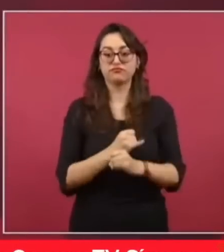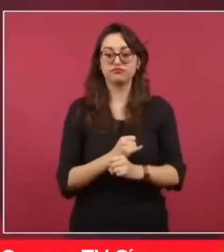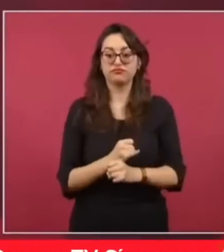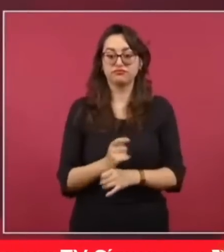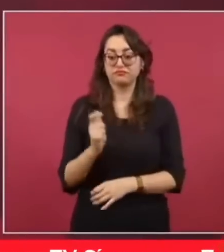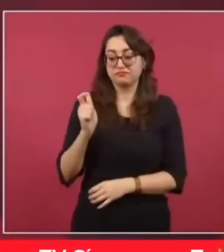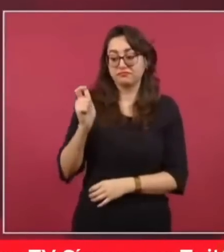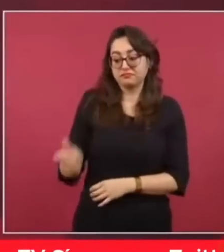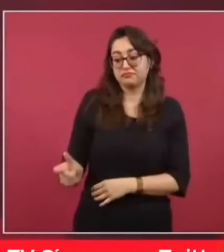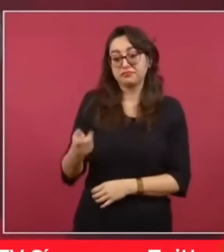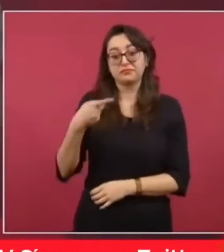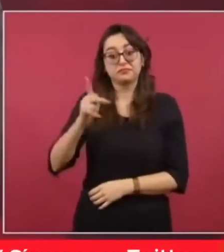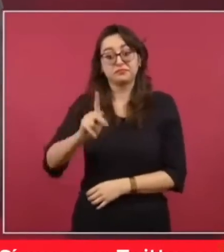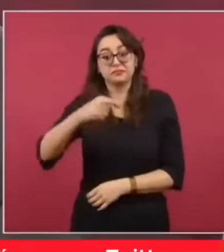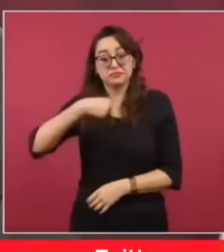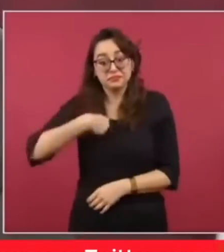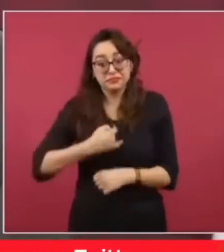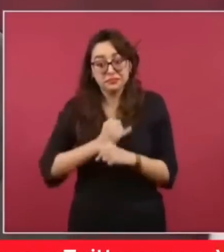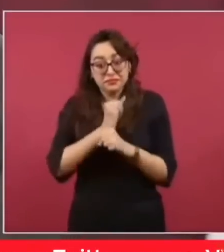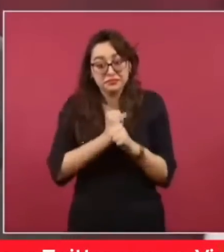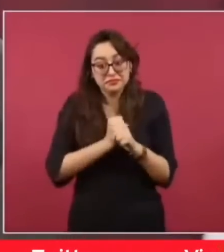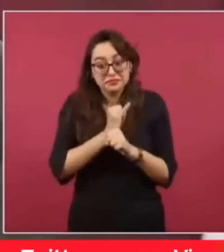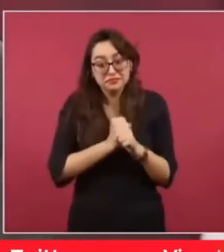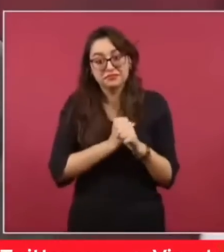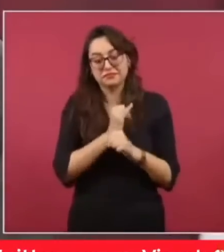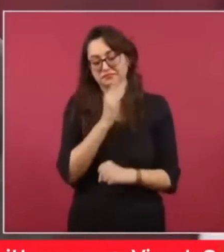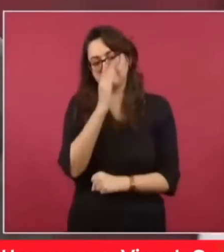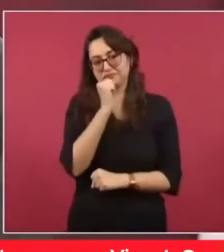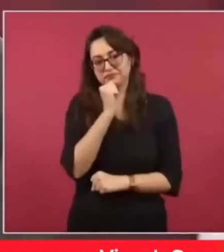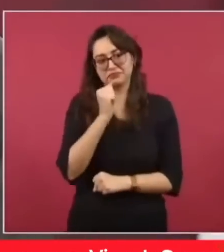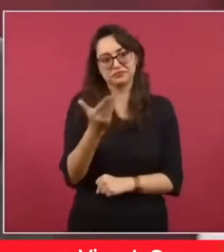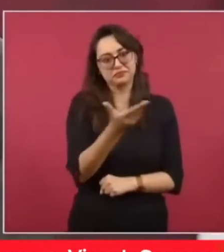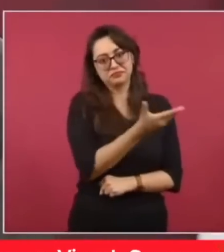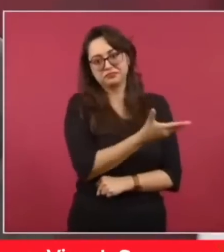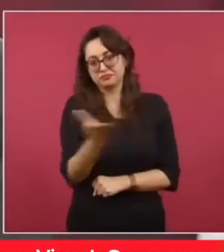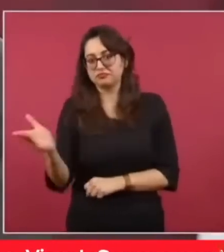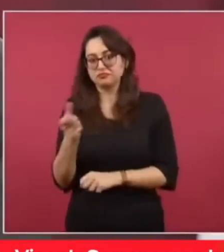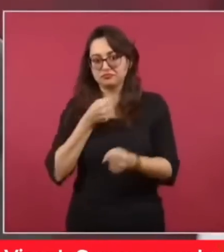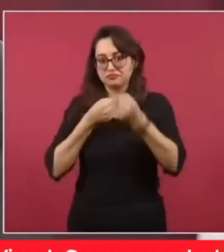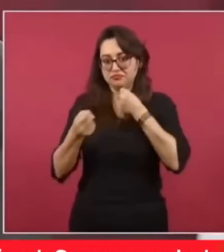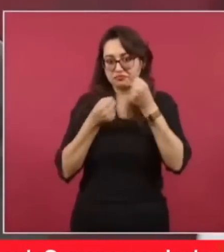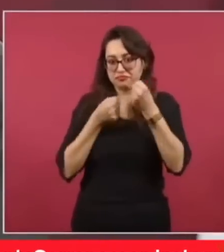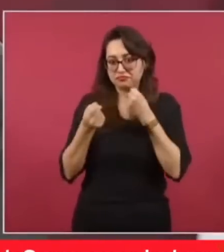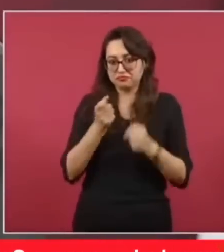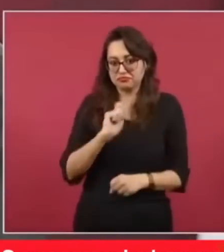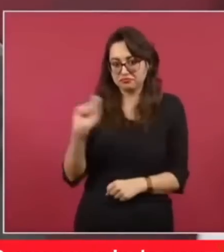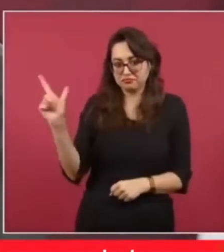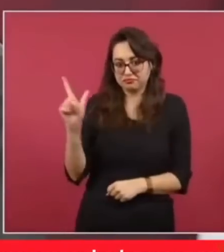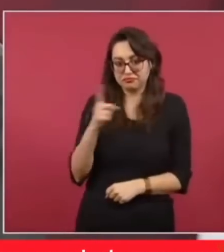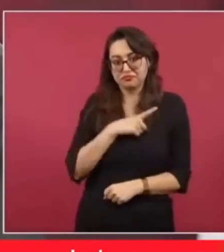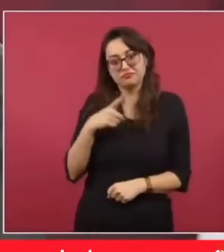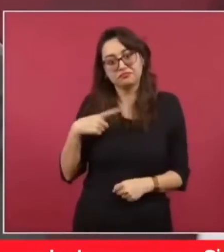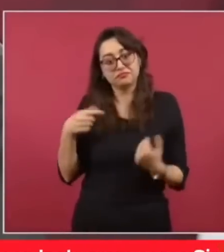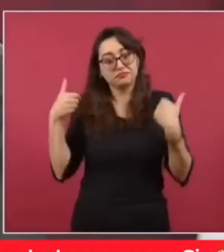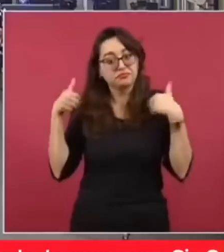Pero yo no puedo hacer toda la investigación. Ayúdenme, ustedes son mirones profesionales